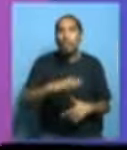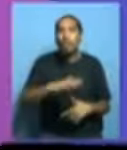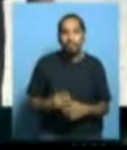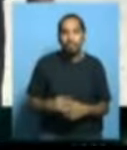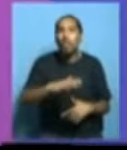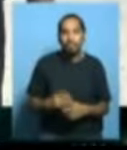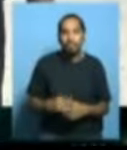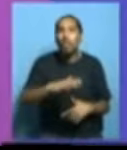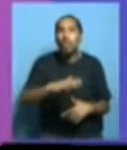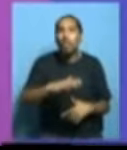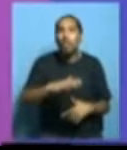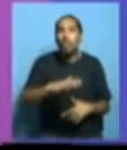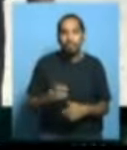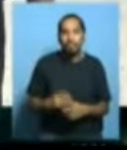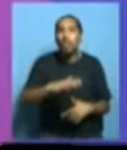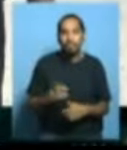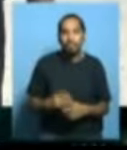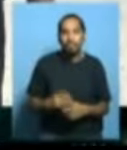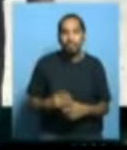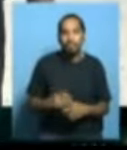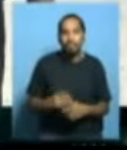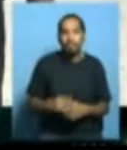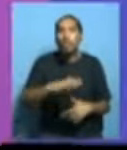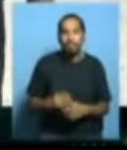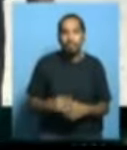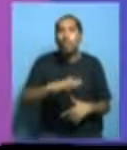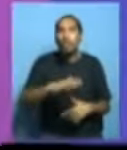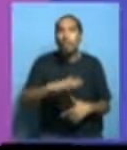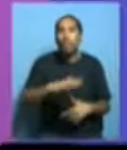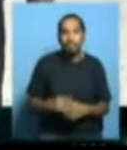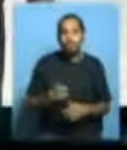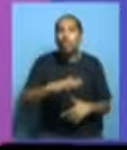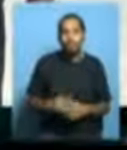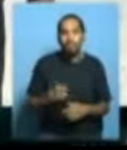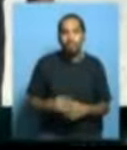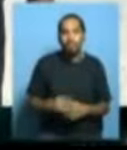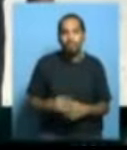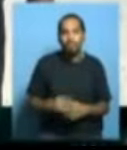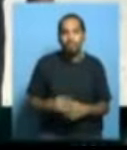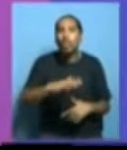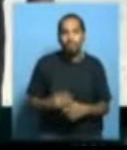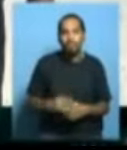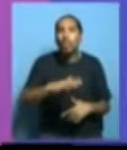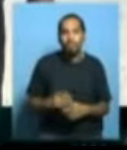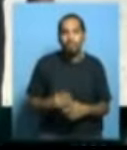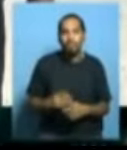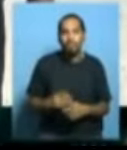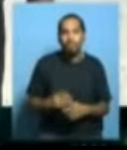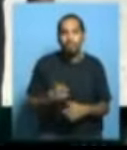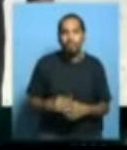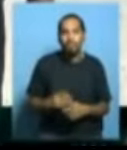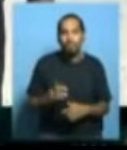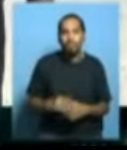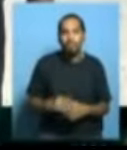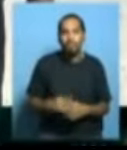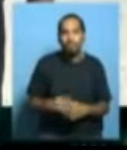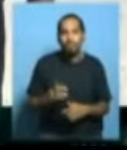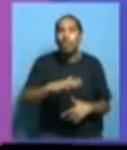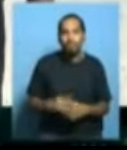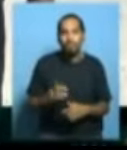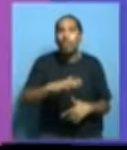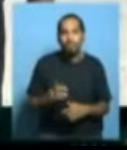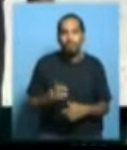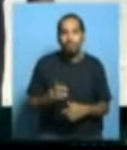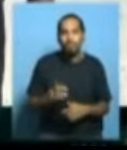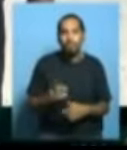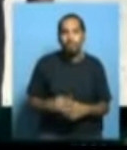y Olavarría. Esto, bueno, ha preocupado mucho a los vecinos de la zona que han también tratado de